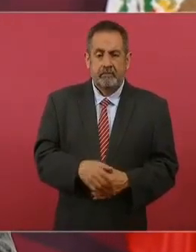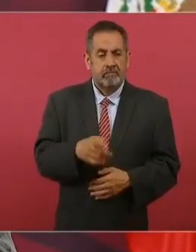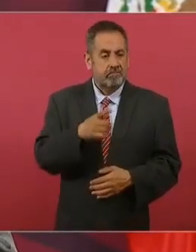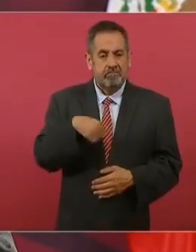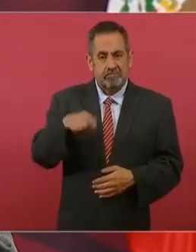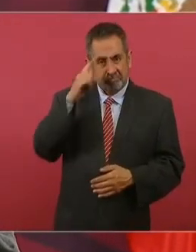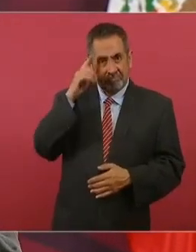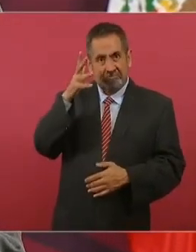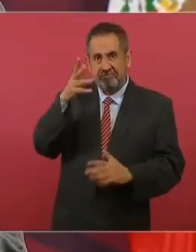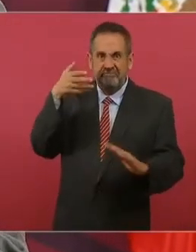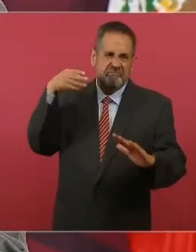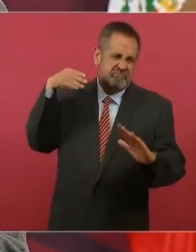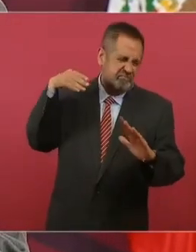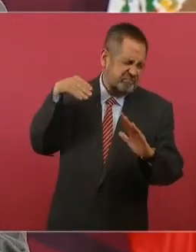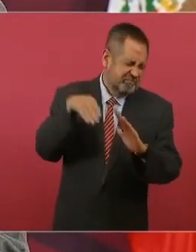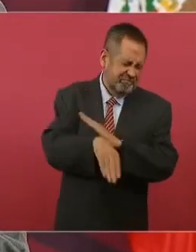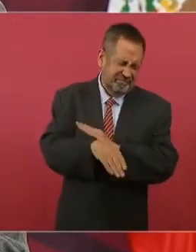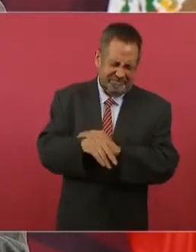fracaso rotundo